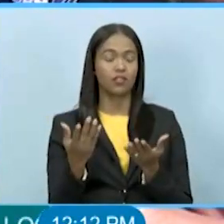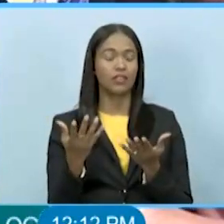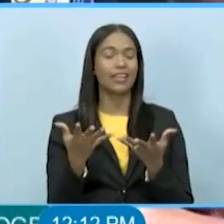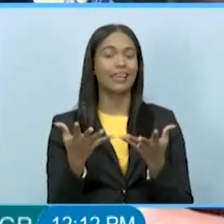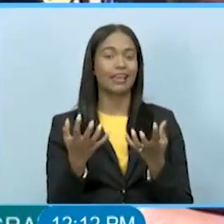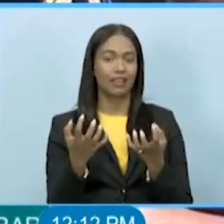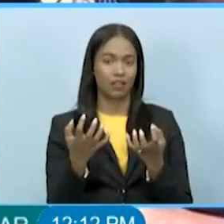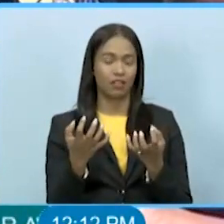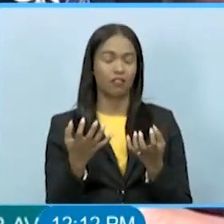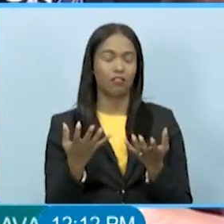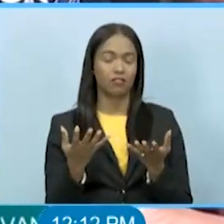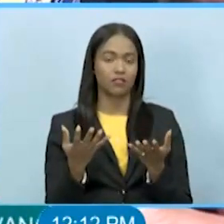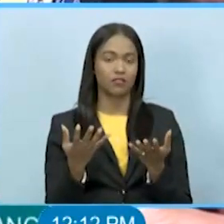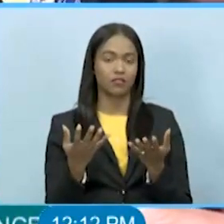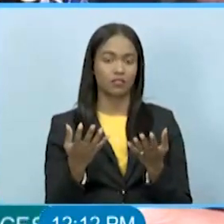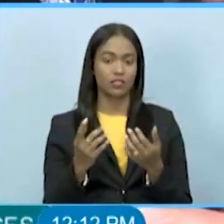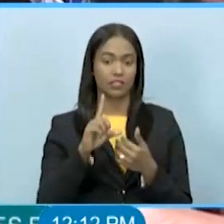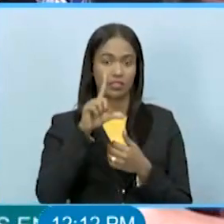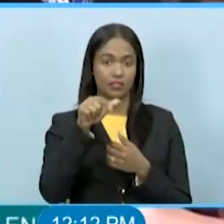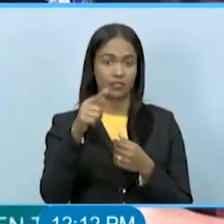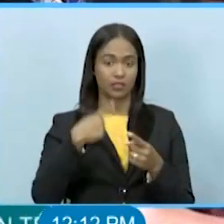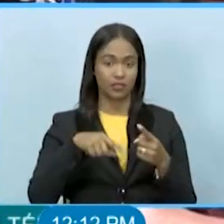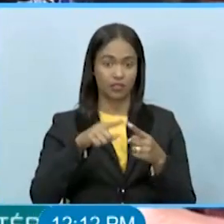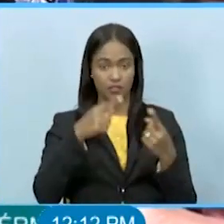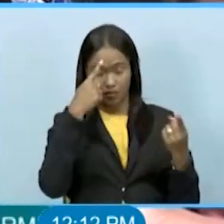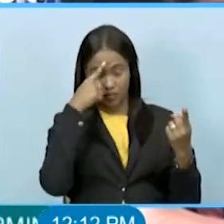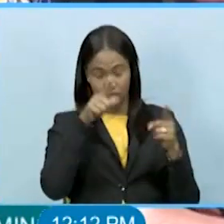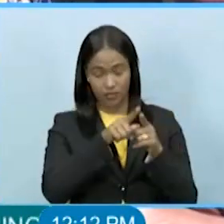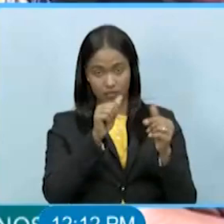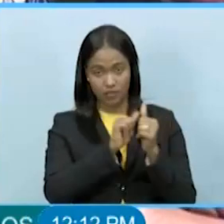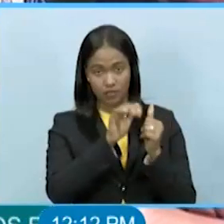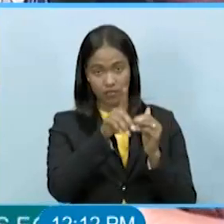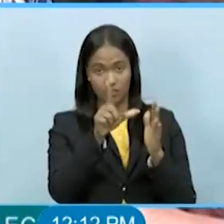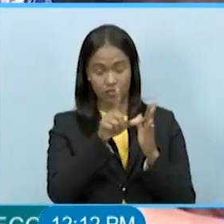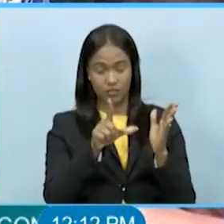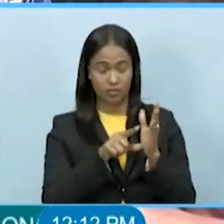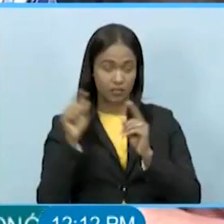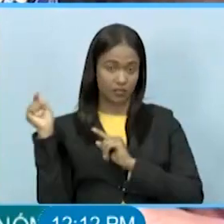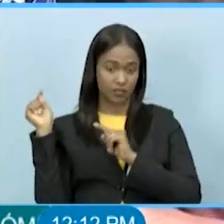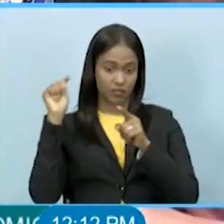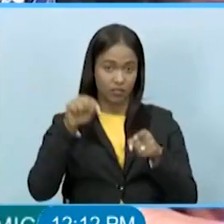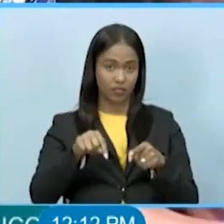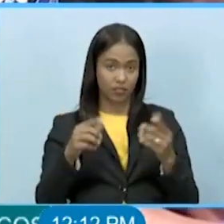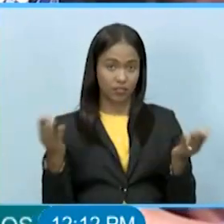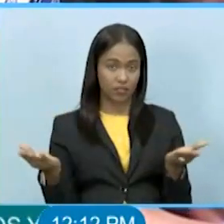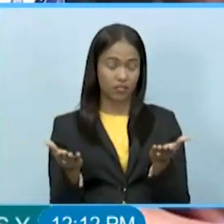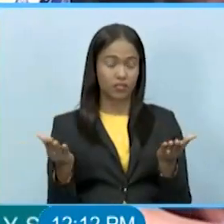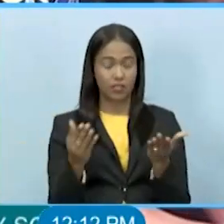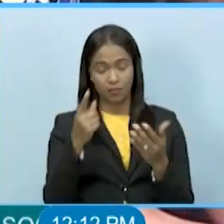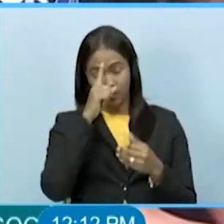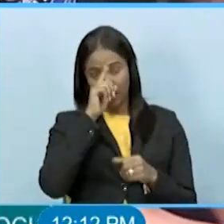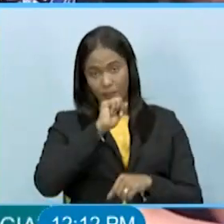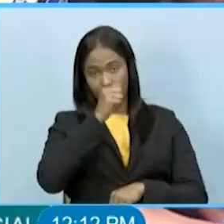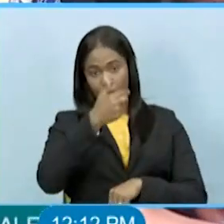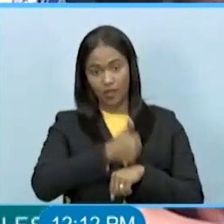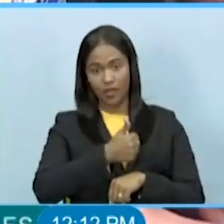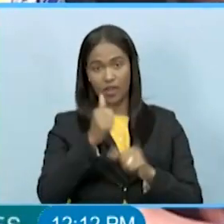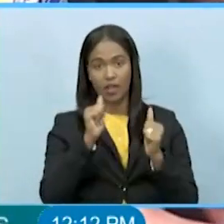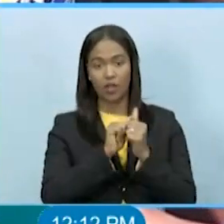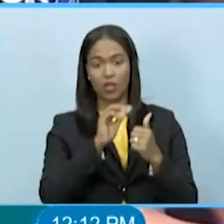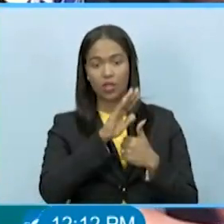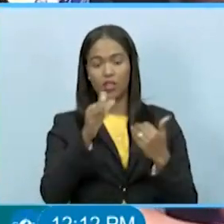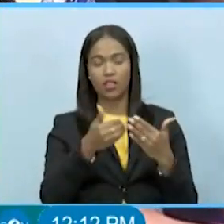querer, después de haber un consenso de una ley, venir a aprobarla con toda